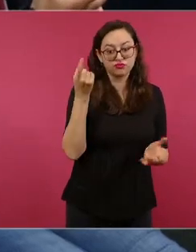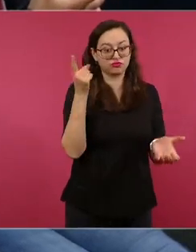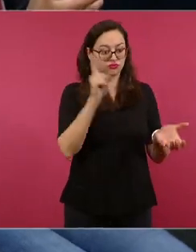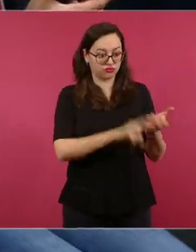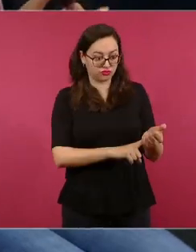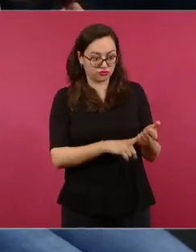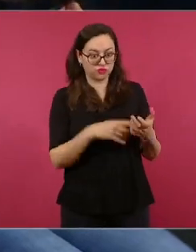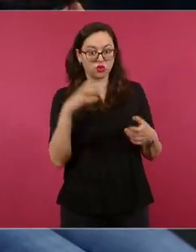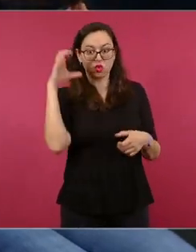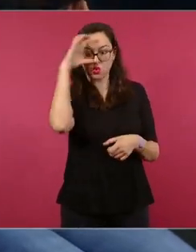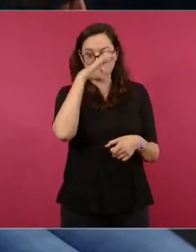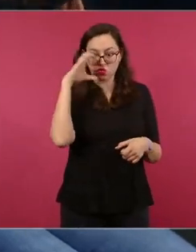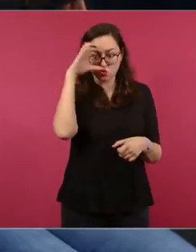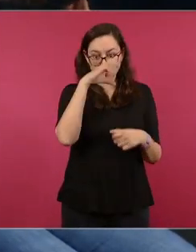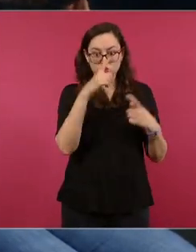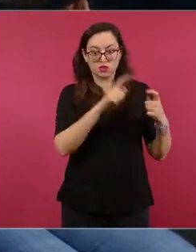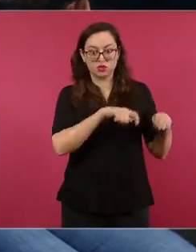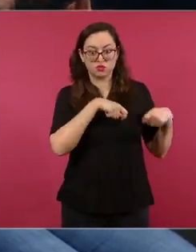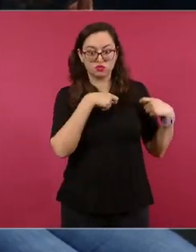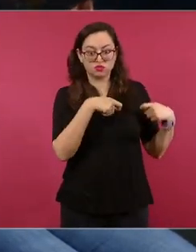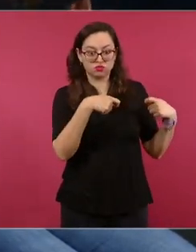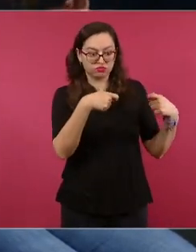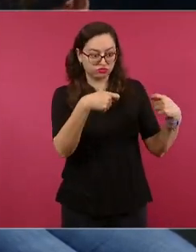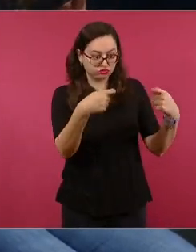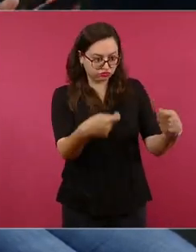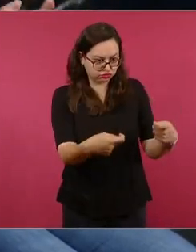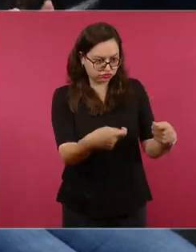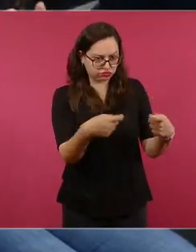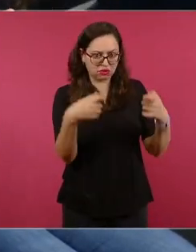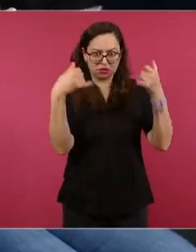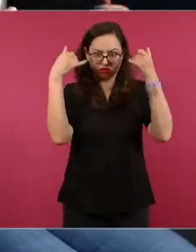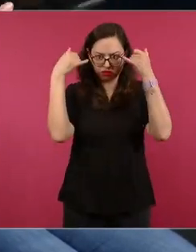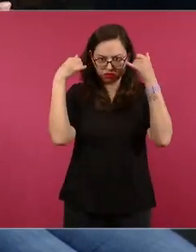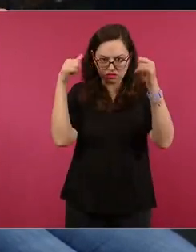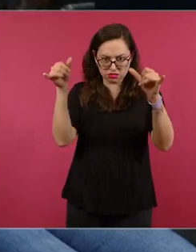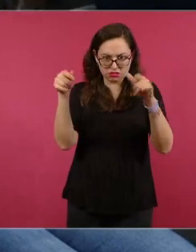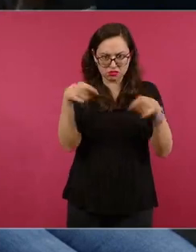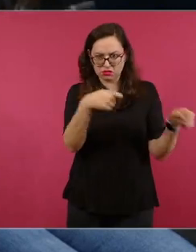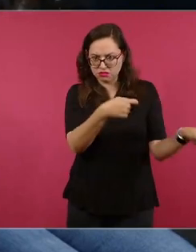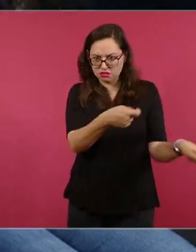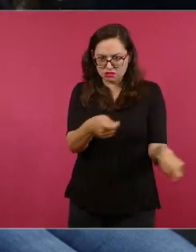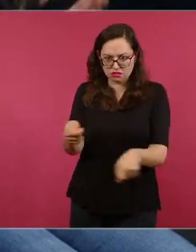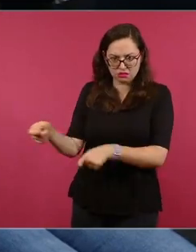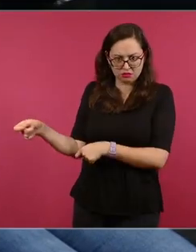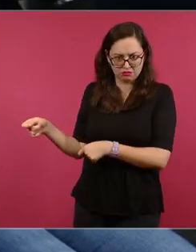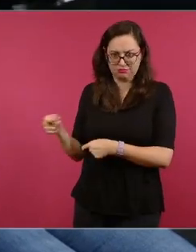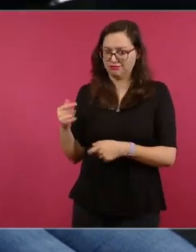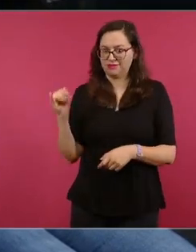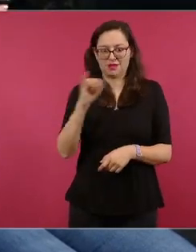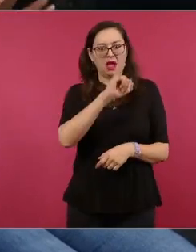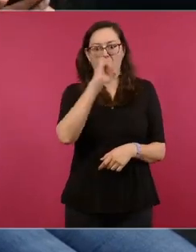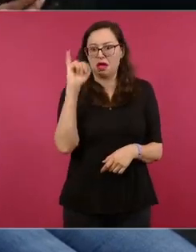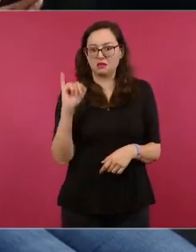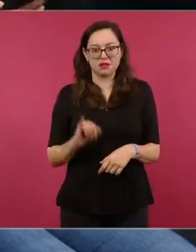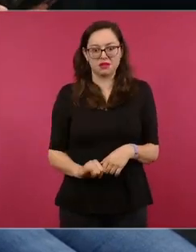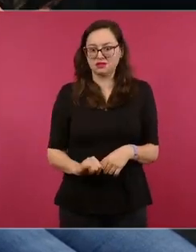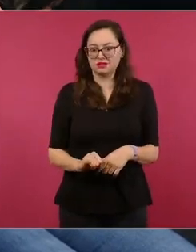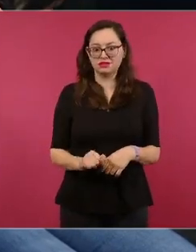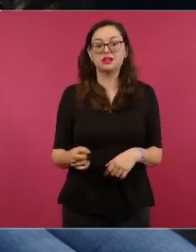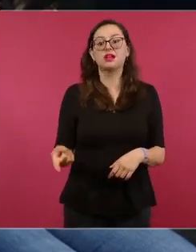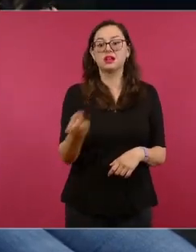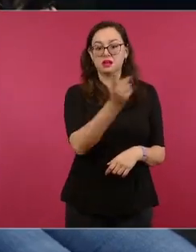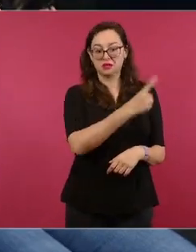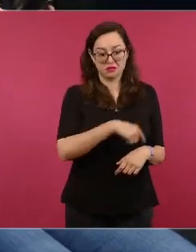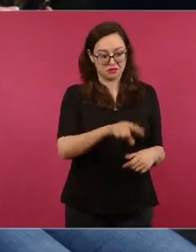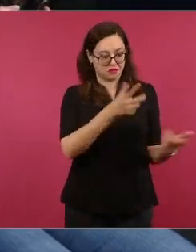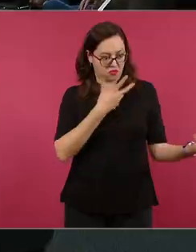ni de sus tradiciones la barbarie tauromáquica. Por lo mismo, fue natural e inmediata su adhesión a nuestra campaña por la abolición de